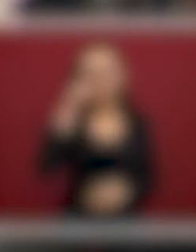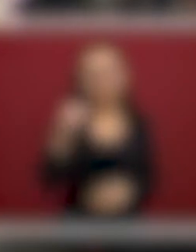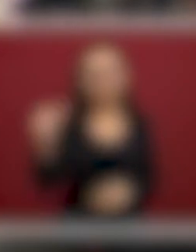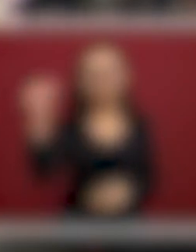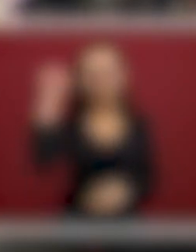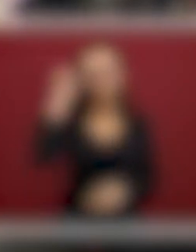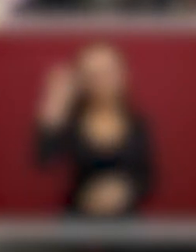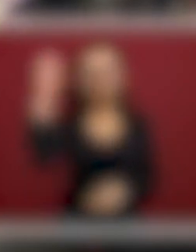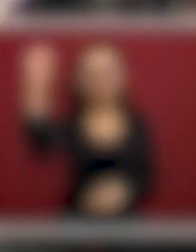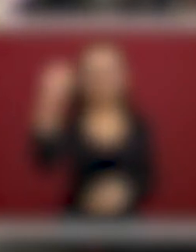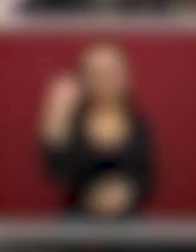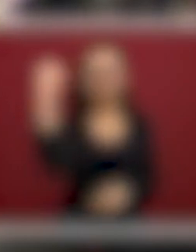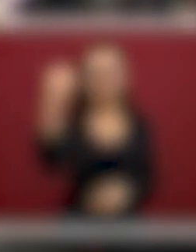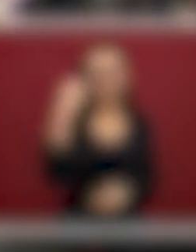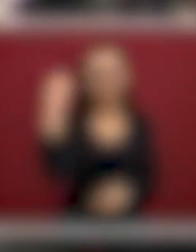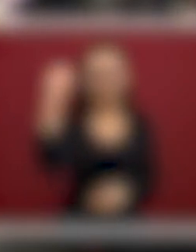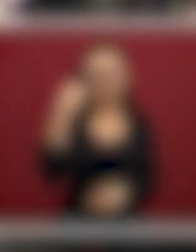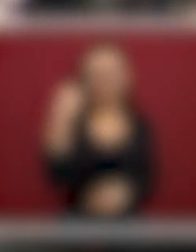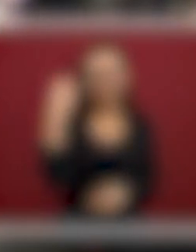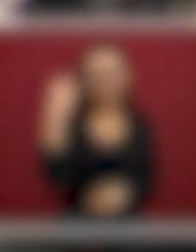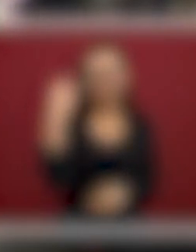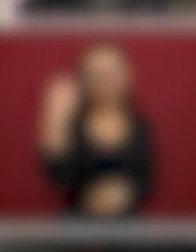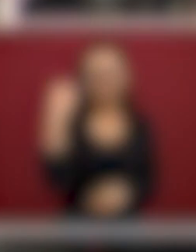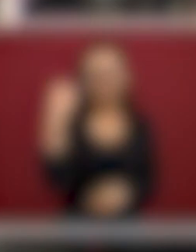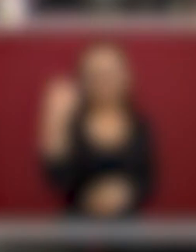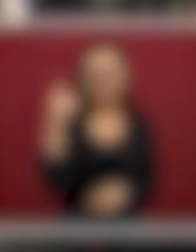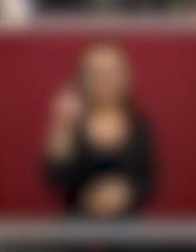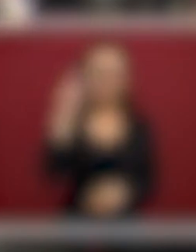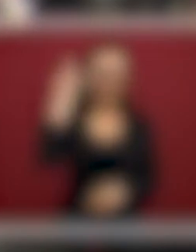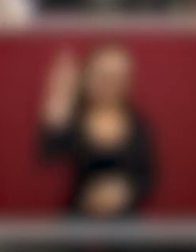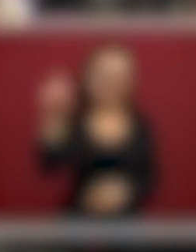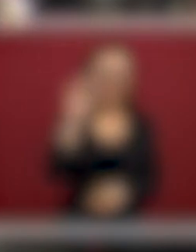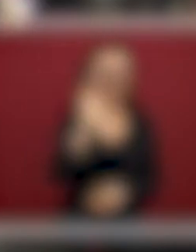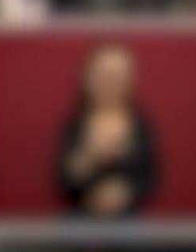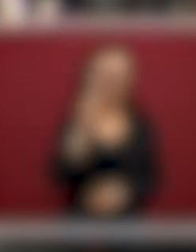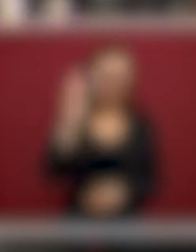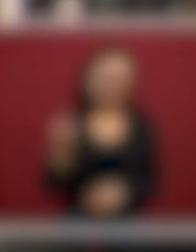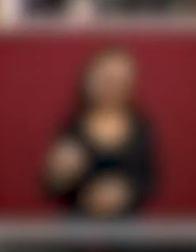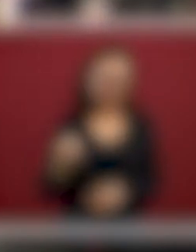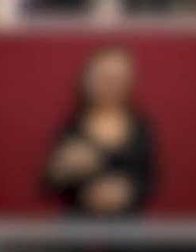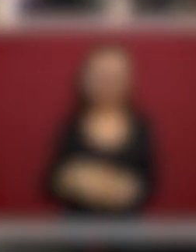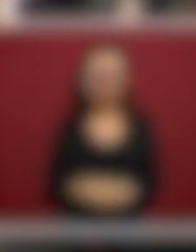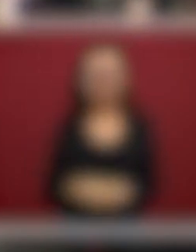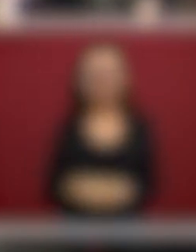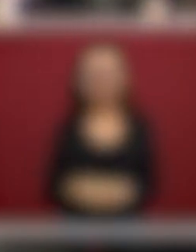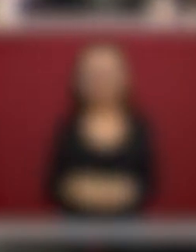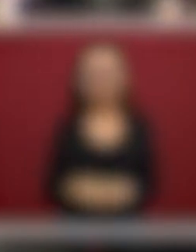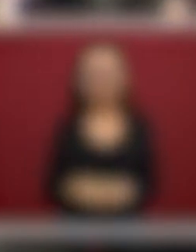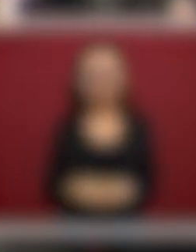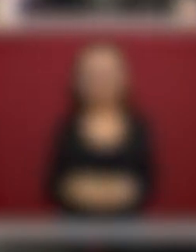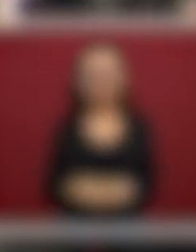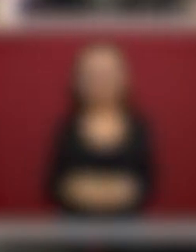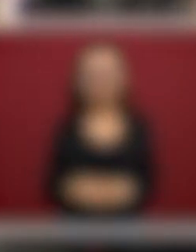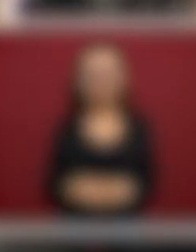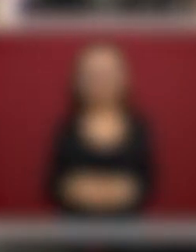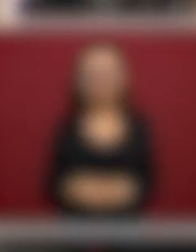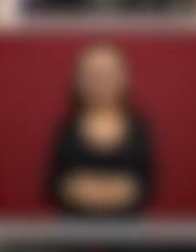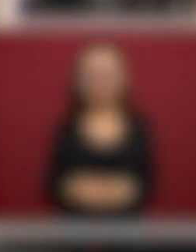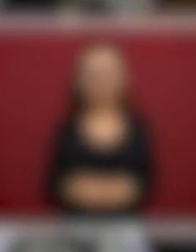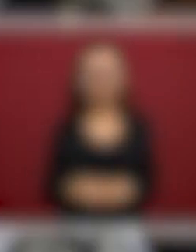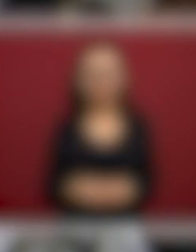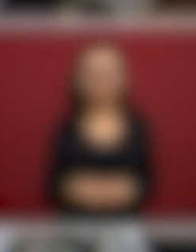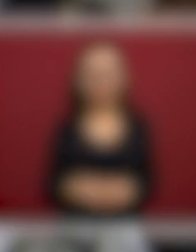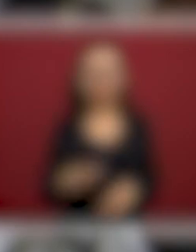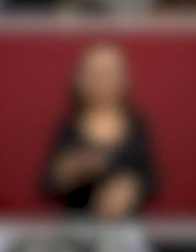farjas dio a conocer un plan para combatir las facturas falsas que también son conocidas como operaciones simuladas